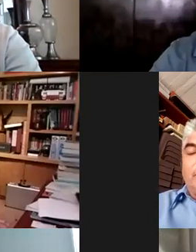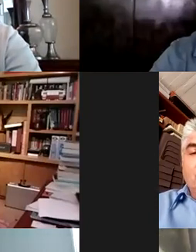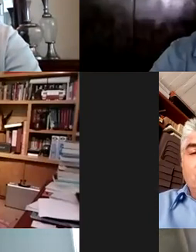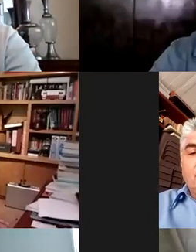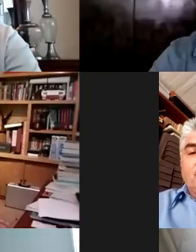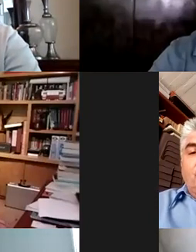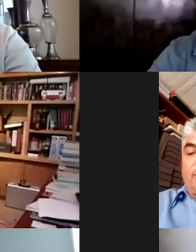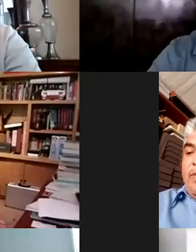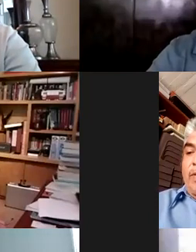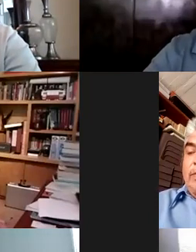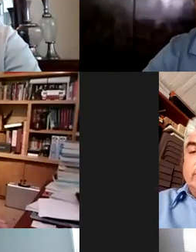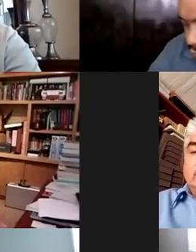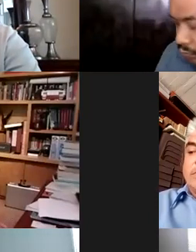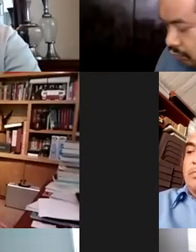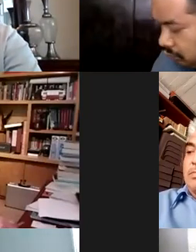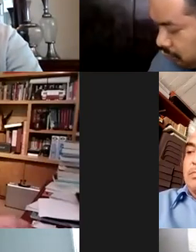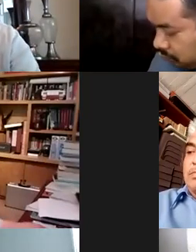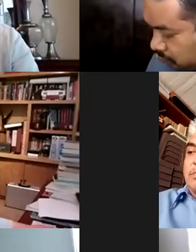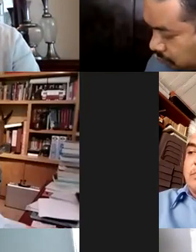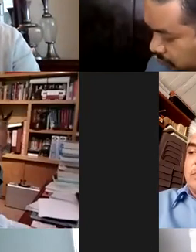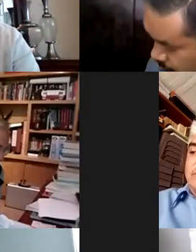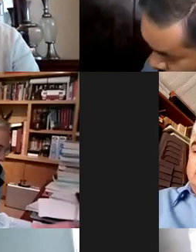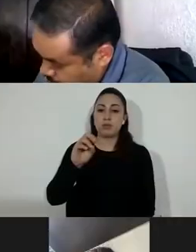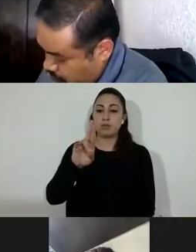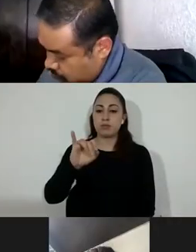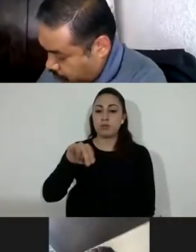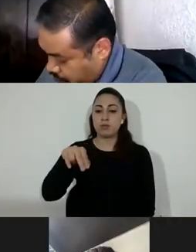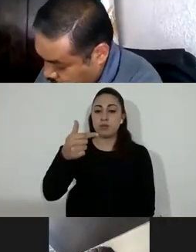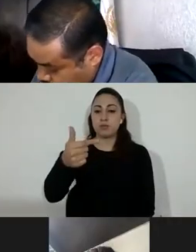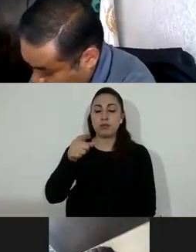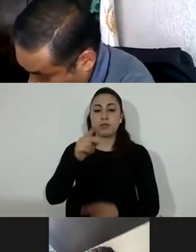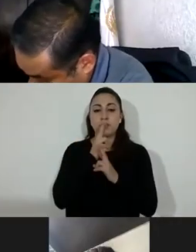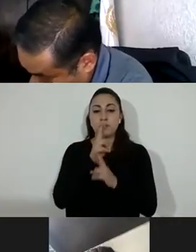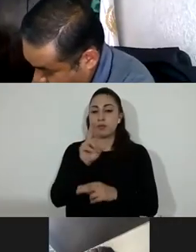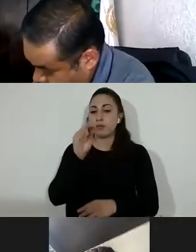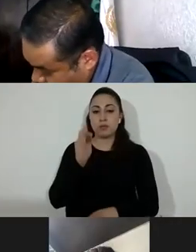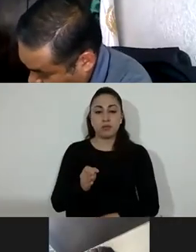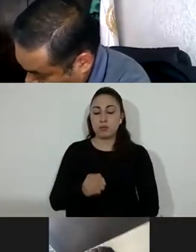dictamen. Diputado Federico Dorín Casar. Dorin en contra.